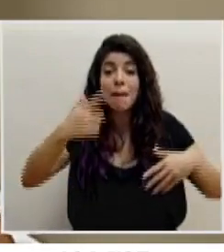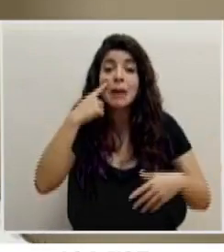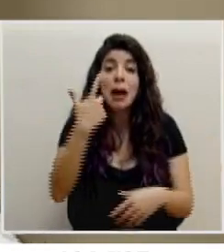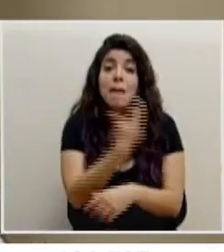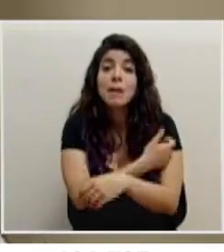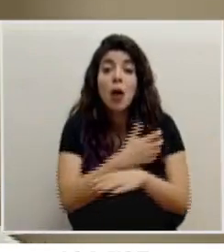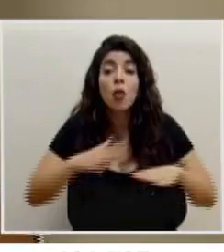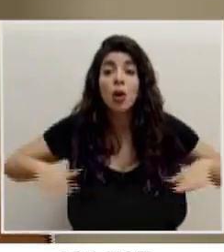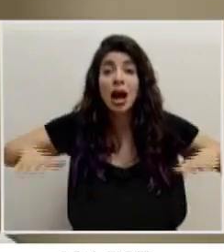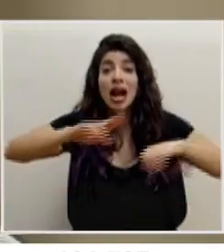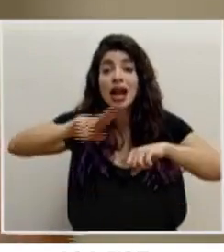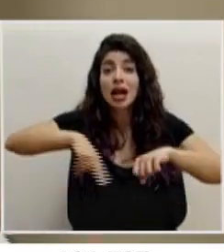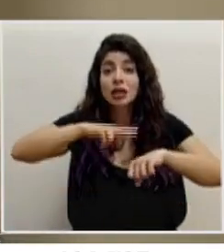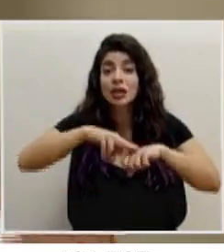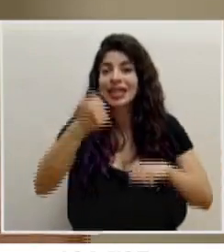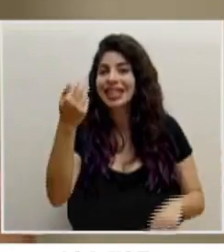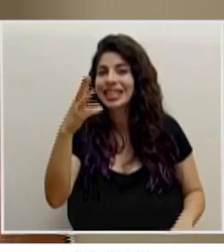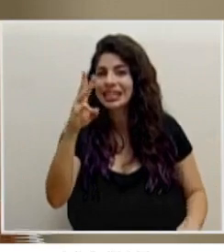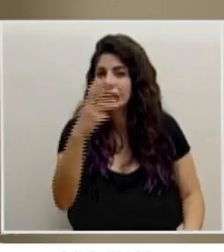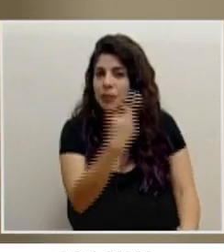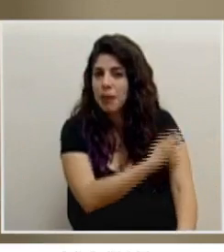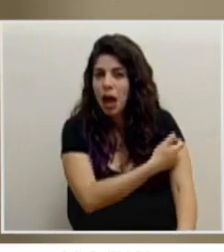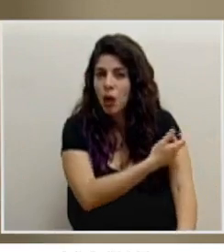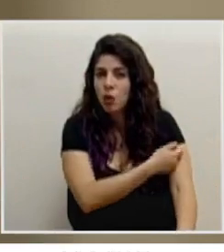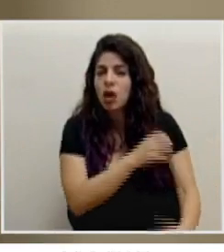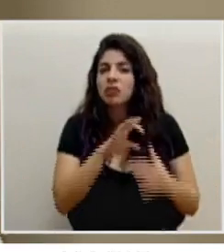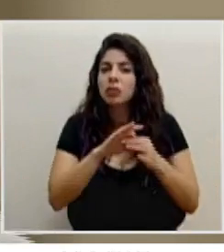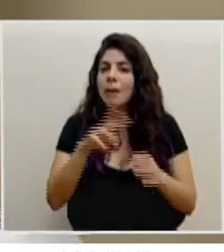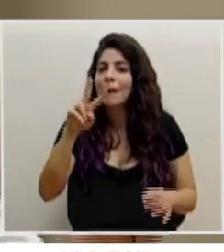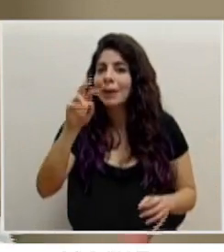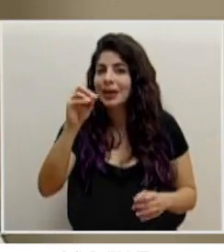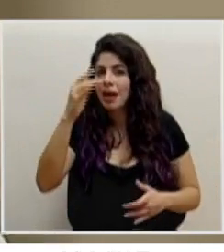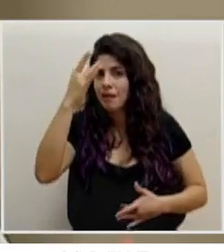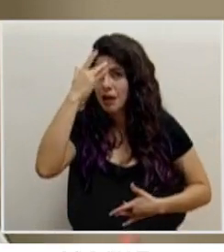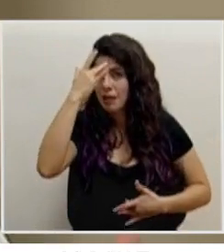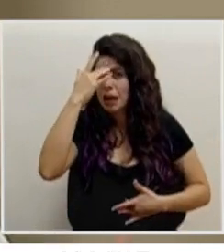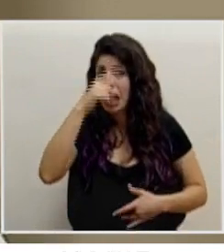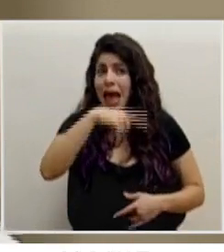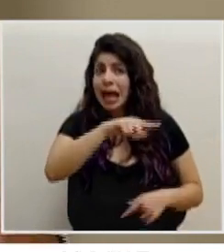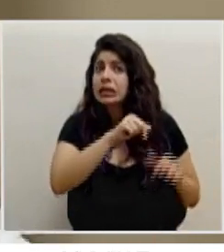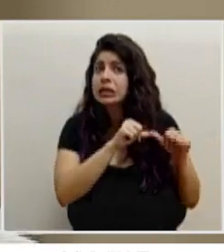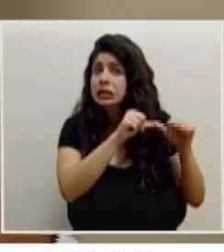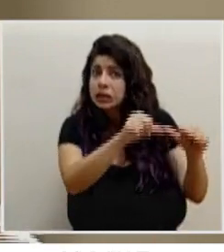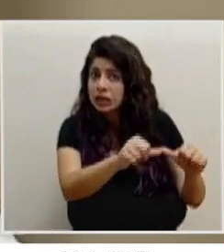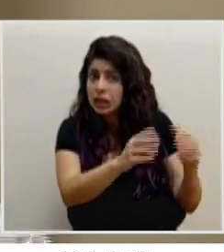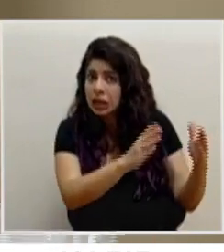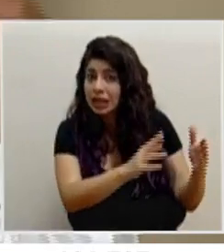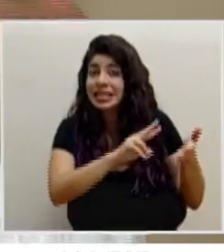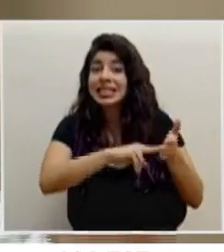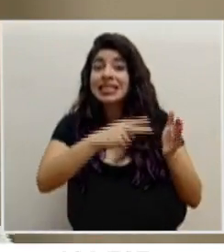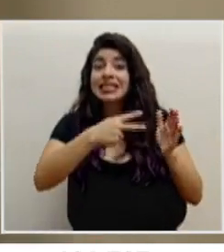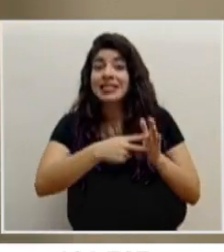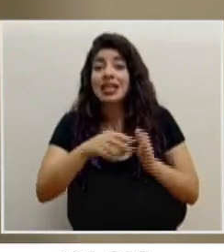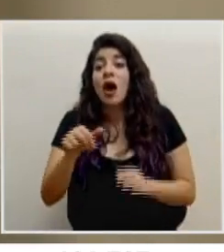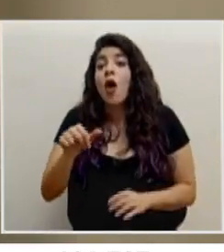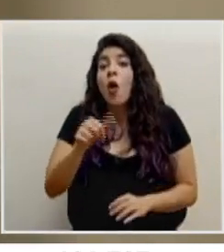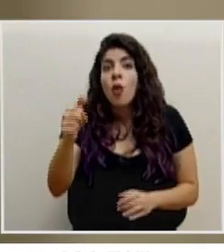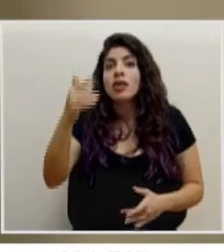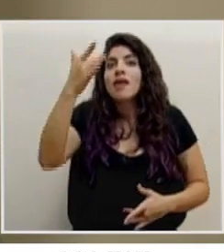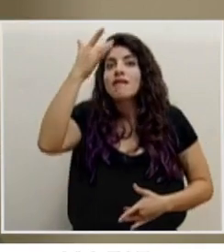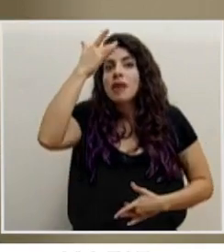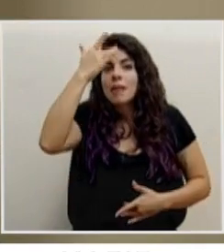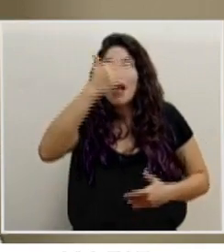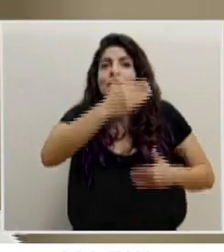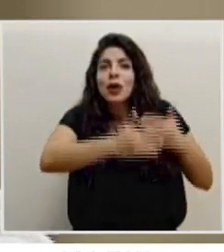nacional, que consta de 16 vacunas que cubren 20 enfermedades, se está continuando. Estamos vacunando las otras